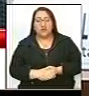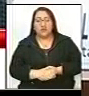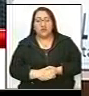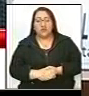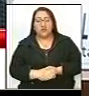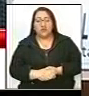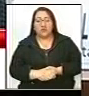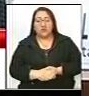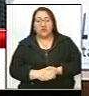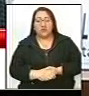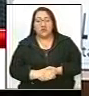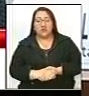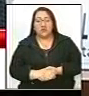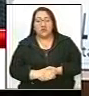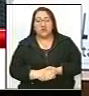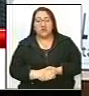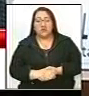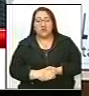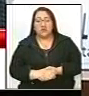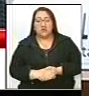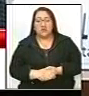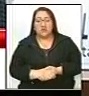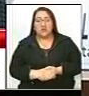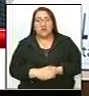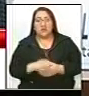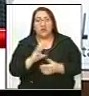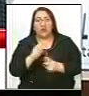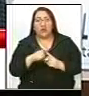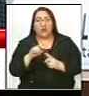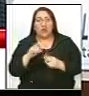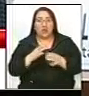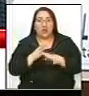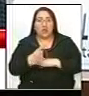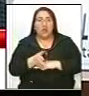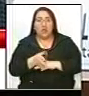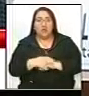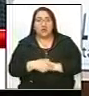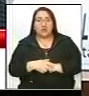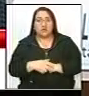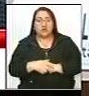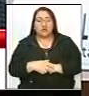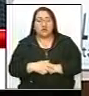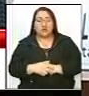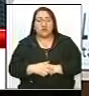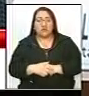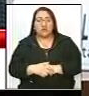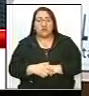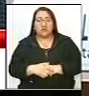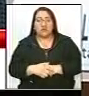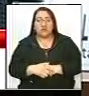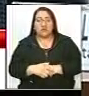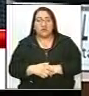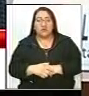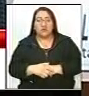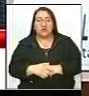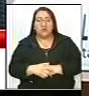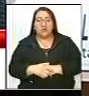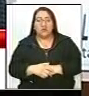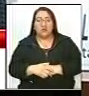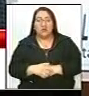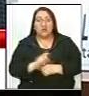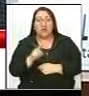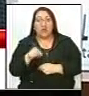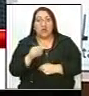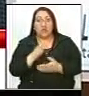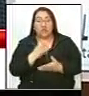la posibilidad de que la Contraloría intervenga. Yo le preguntaba, yo me reuní ayer con los señores Jaica y le preguntaba si es que en